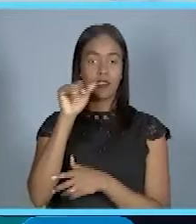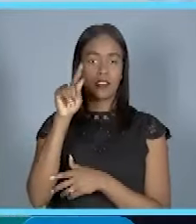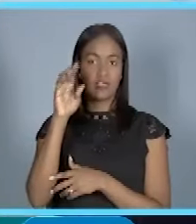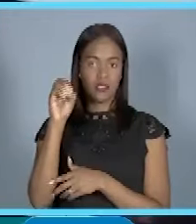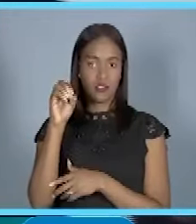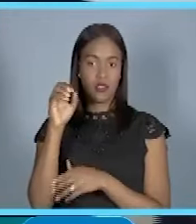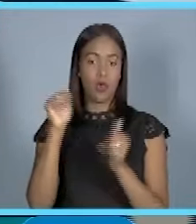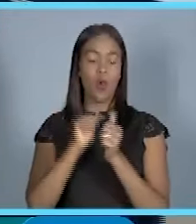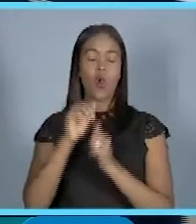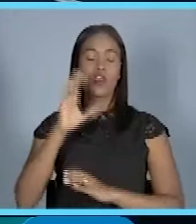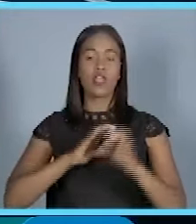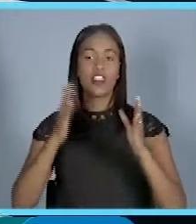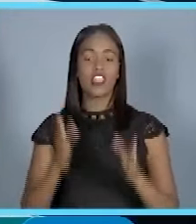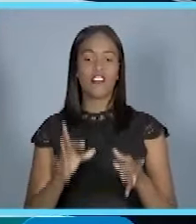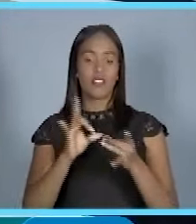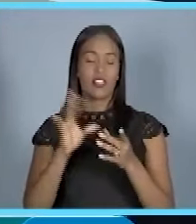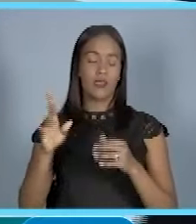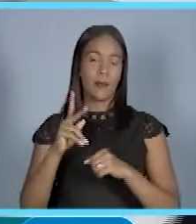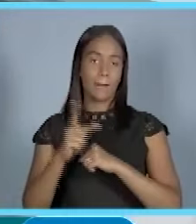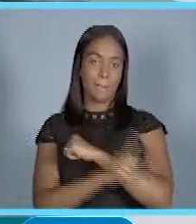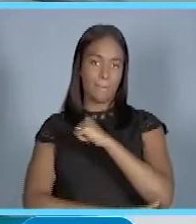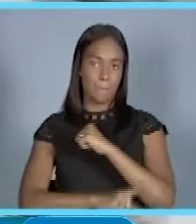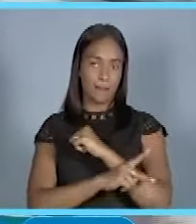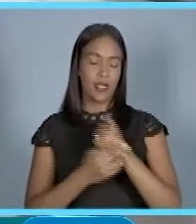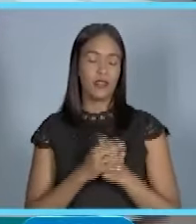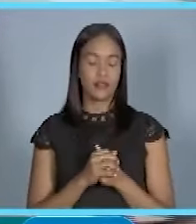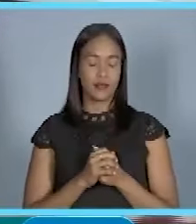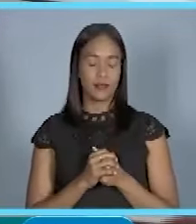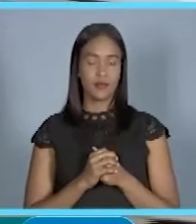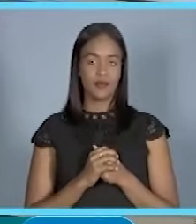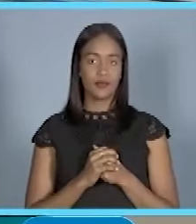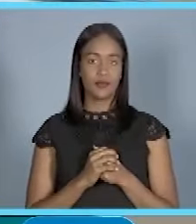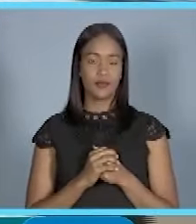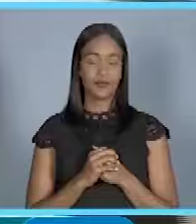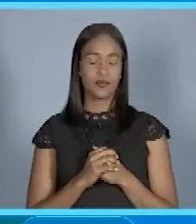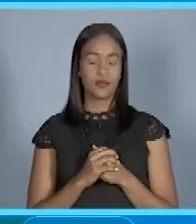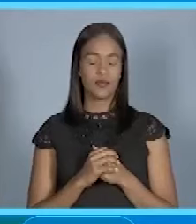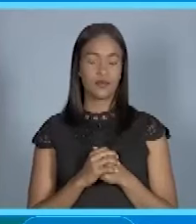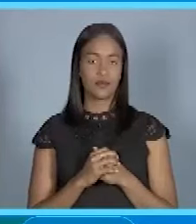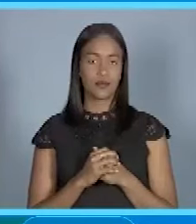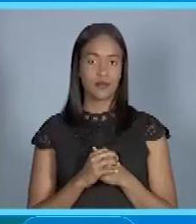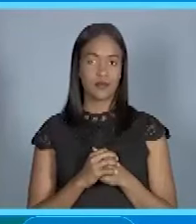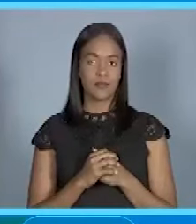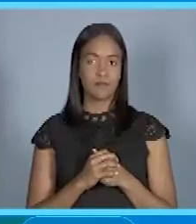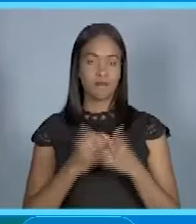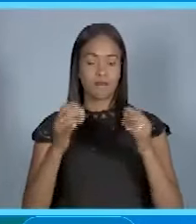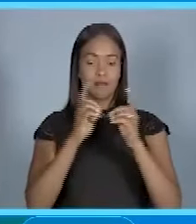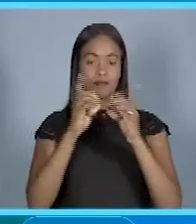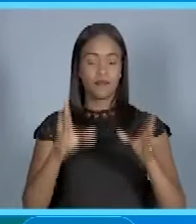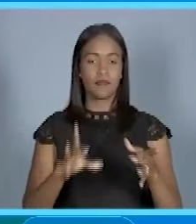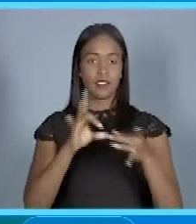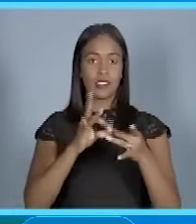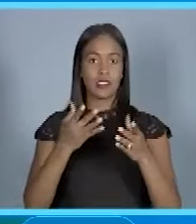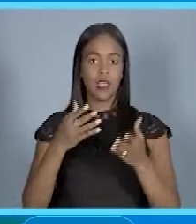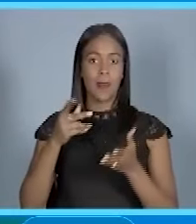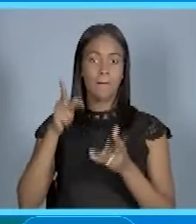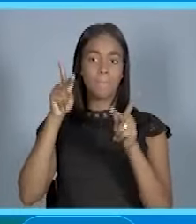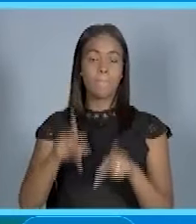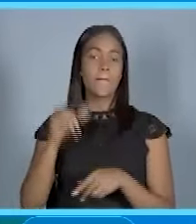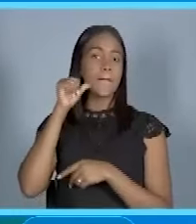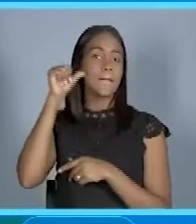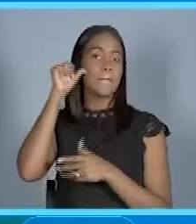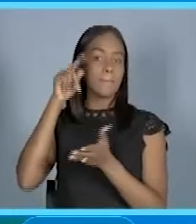Inchaustegui como científico de la nación. Silvia Infante, Central de Noticias. Señores, la Dirección General de Jubilaciones y